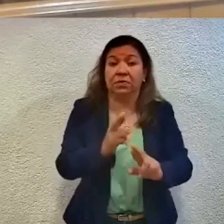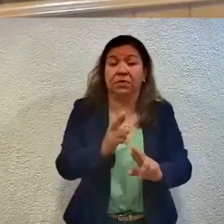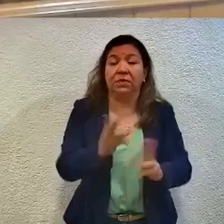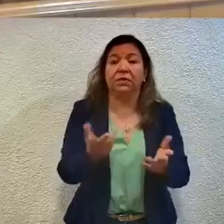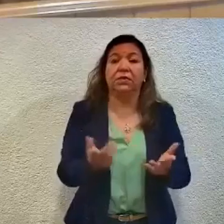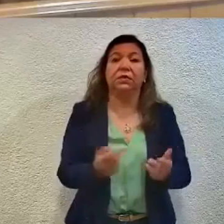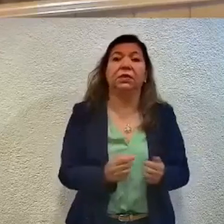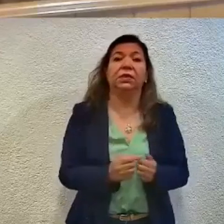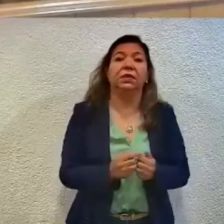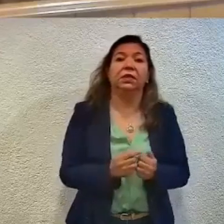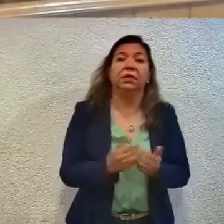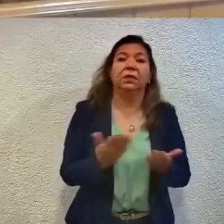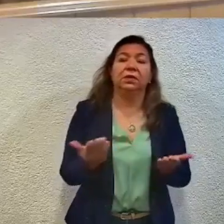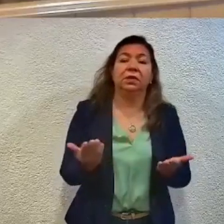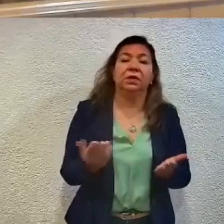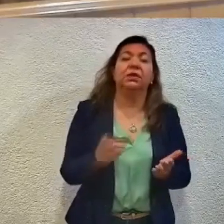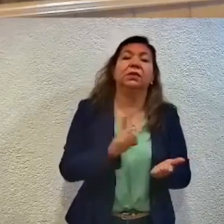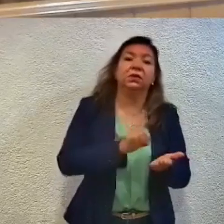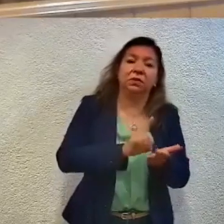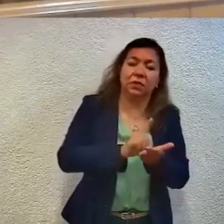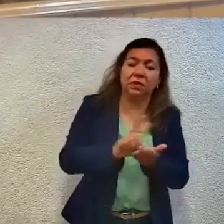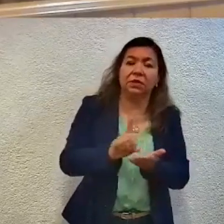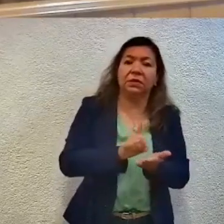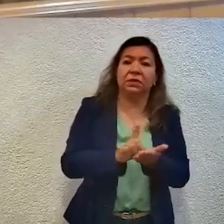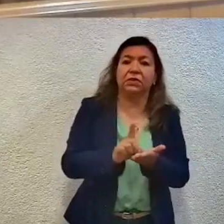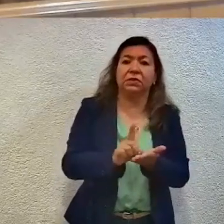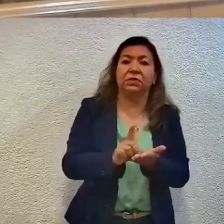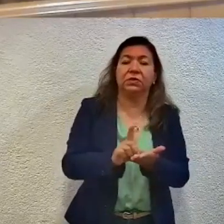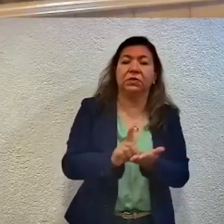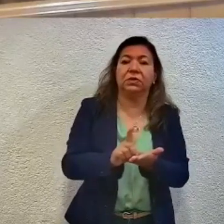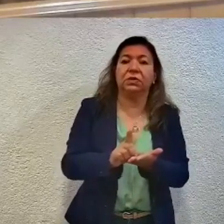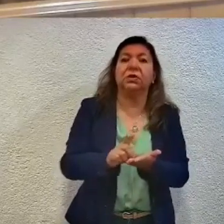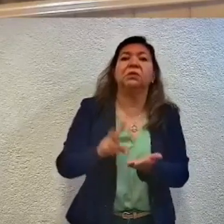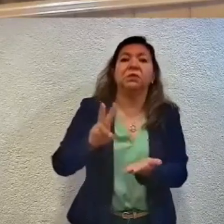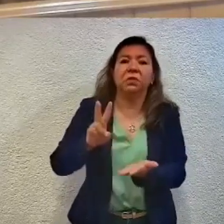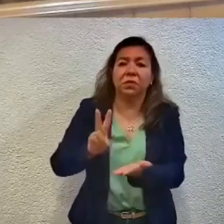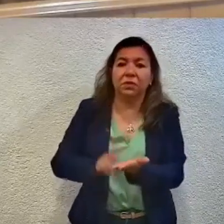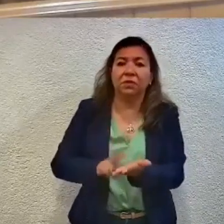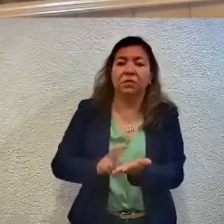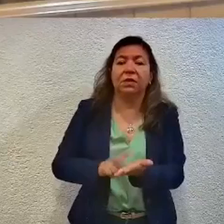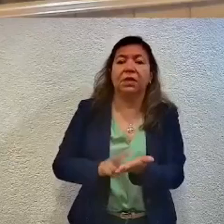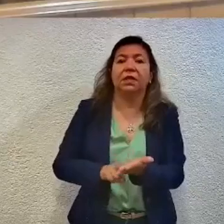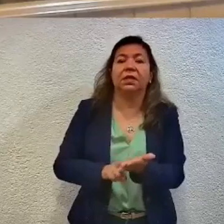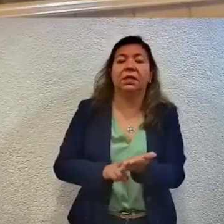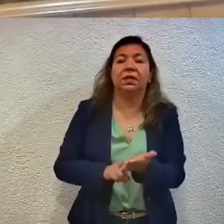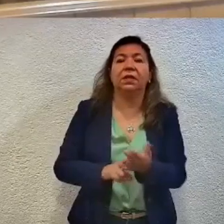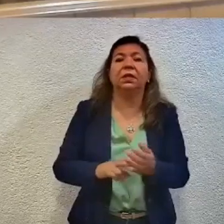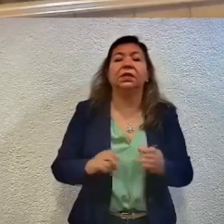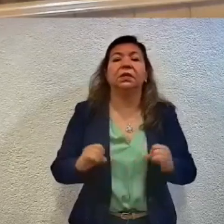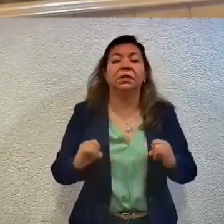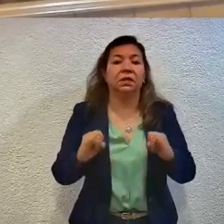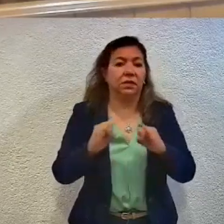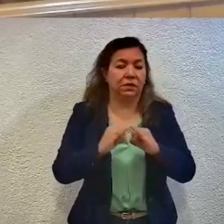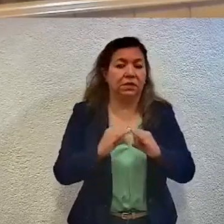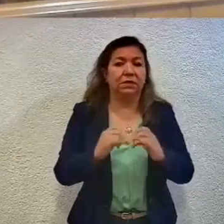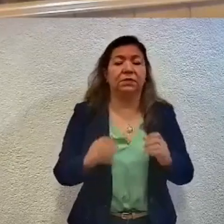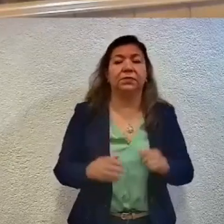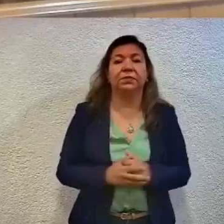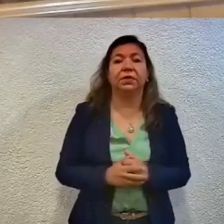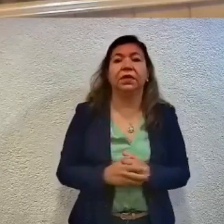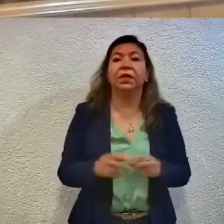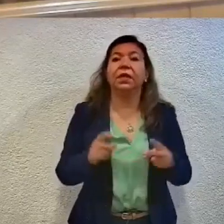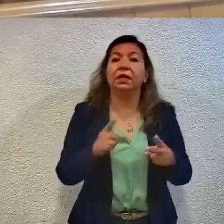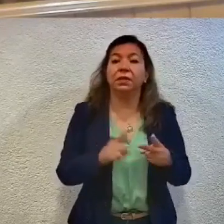tuviera alguna causa fundada y motivada, deja sus derechos a salvo para que los haga valer por la vía